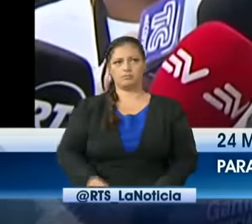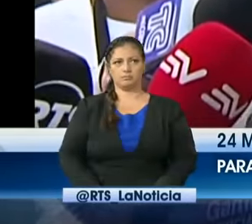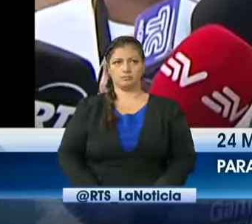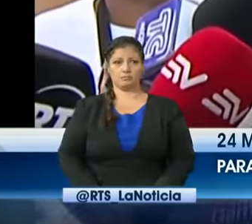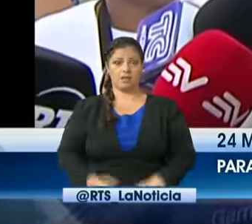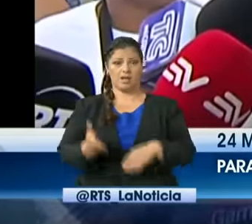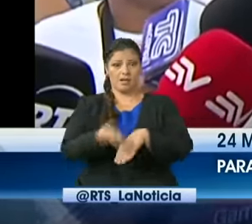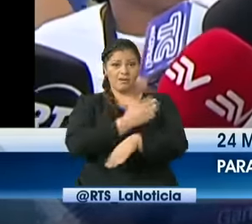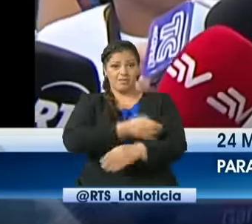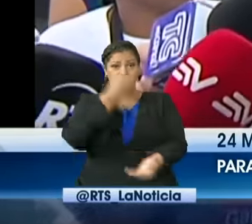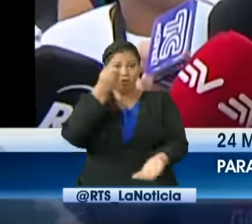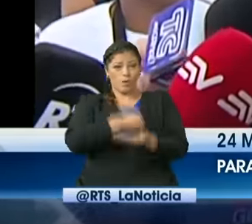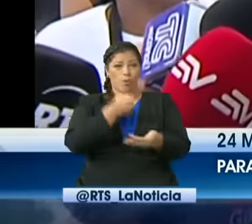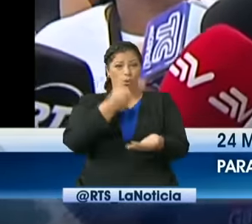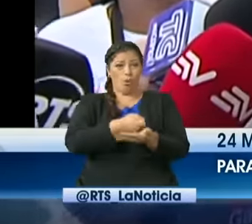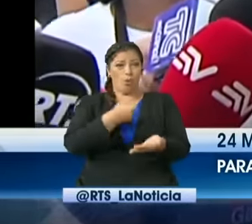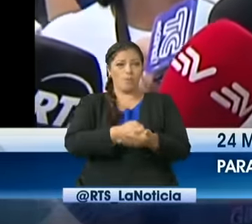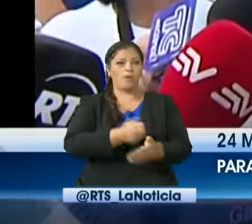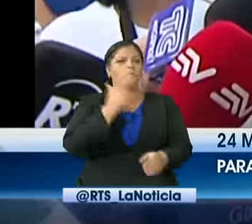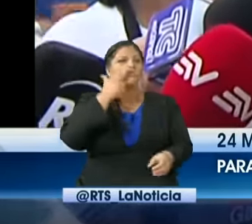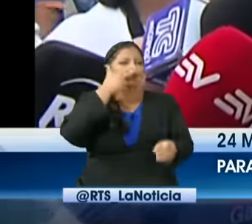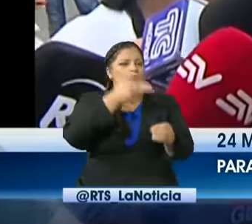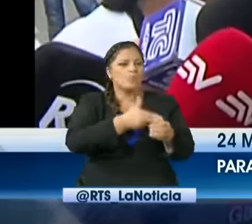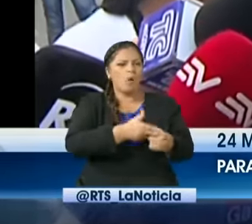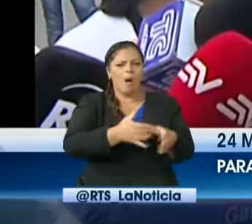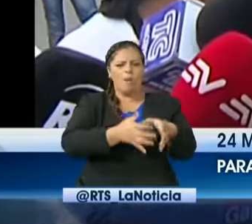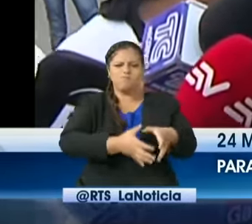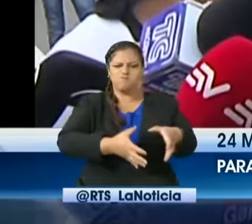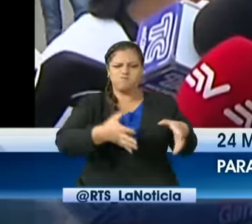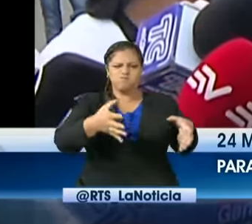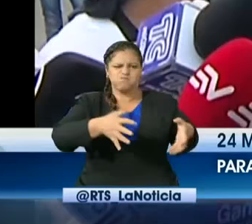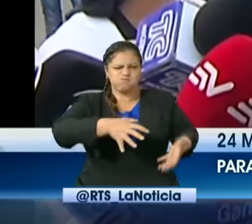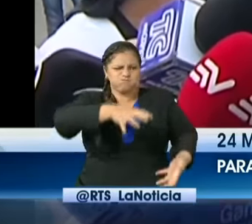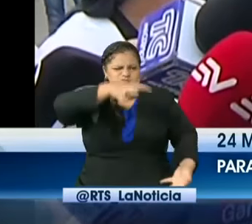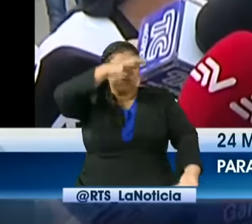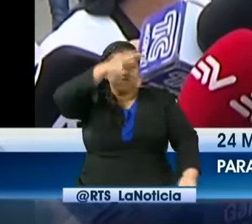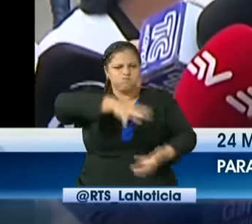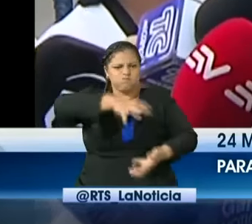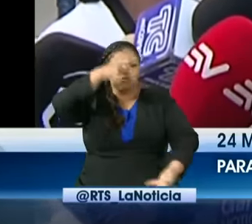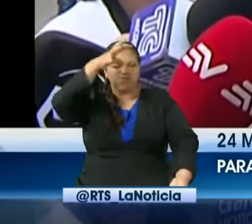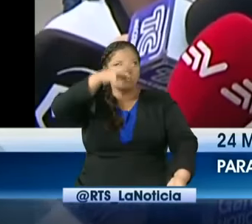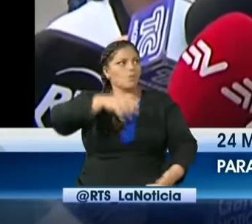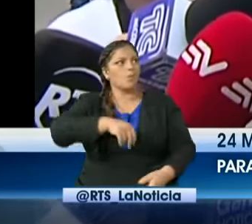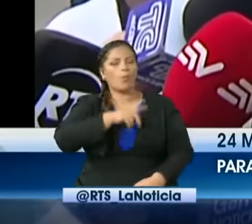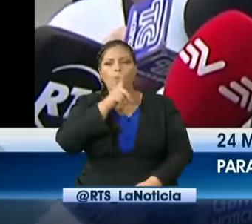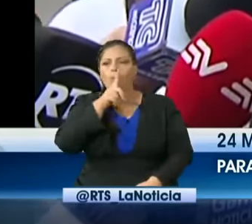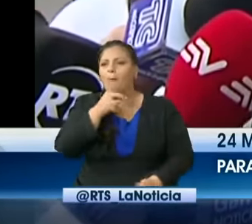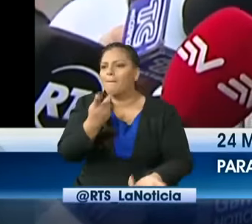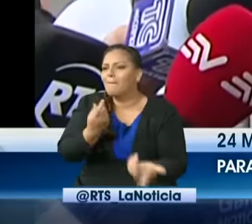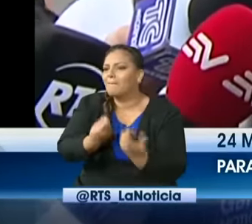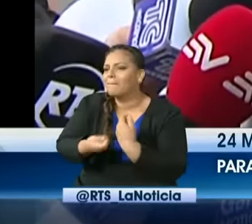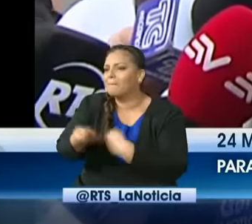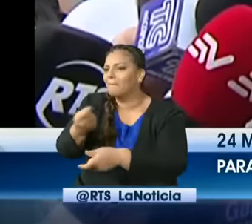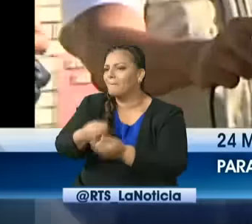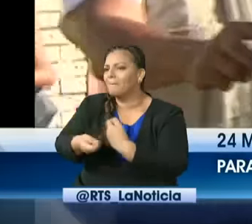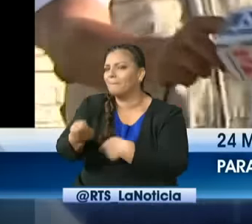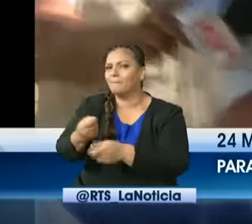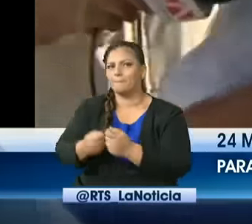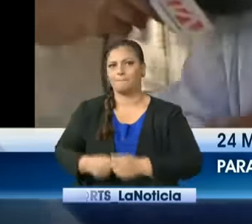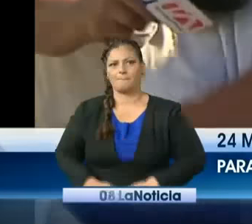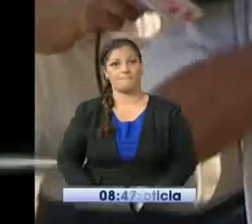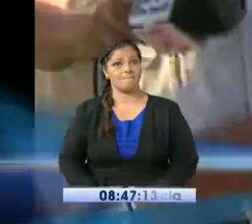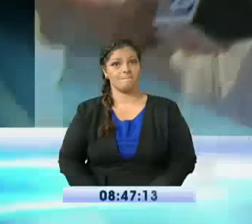forma lícita, pero el destino lo hacían de forma ilícita. Se estaba dando un uso ilegal distinto al autorizado.